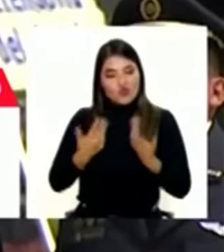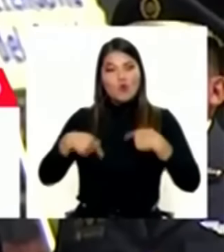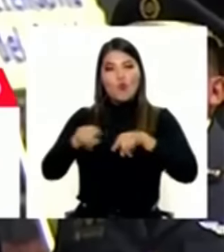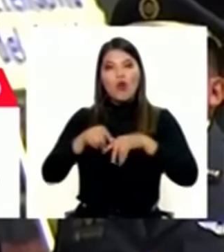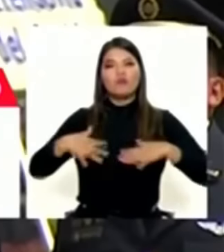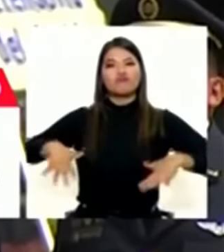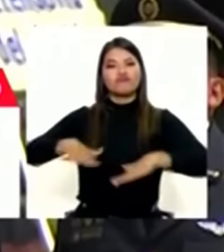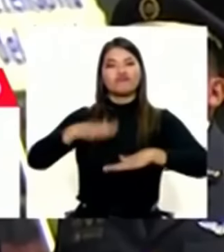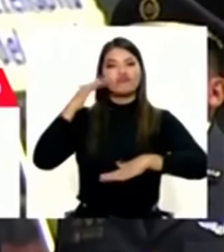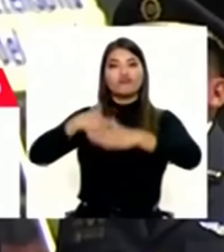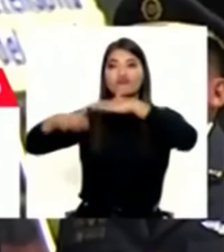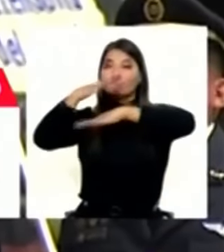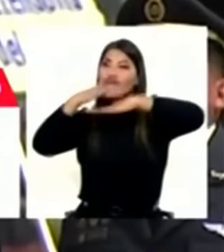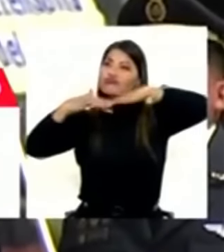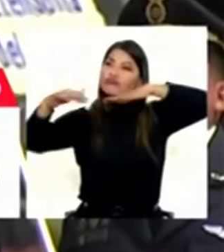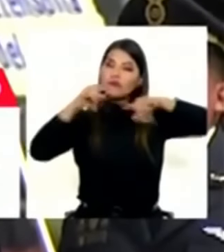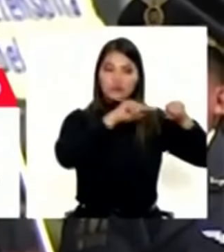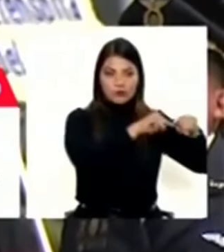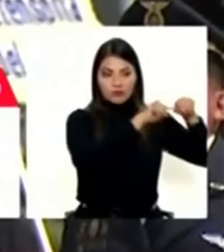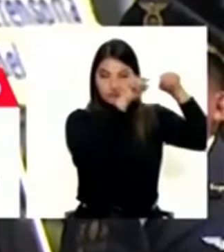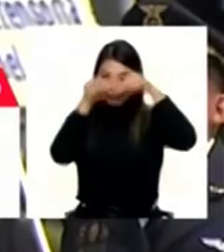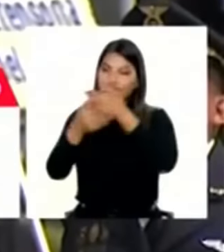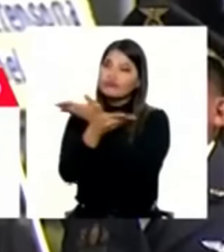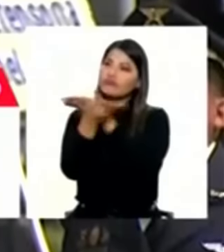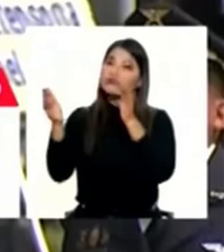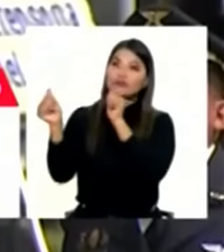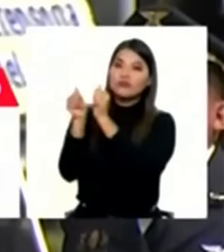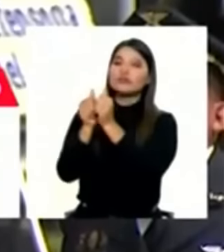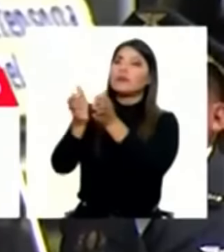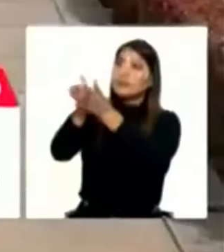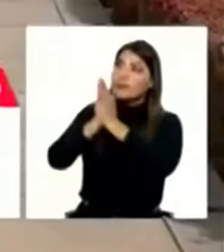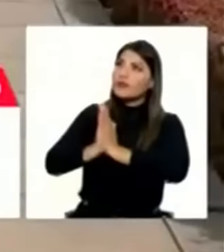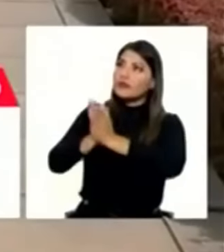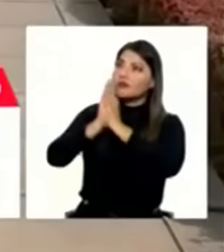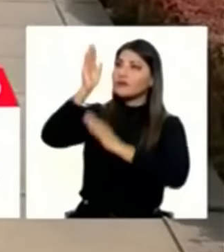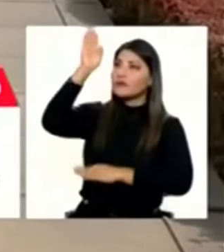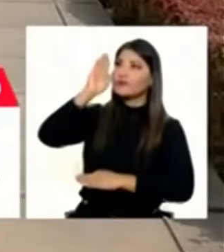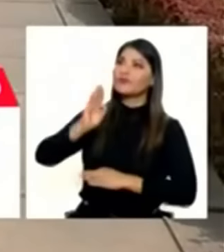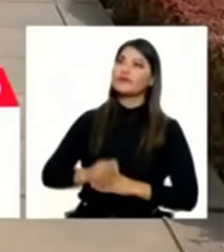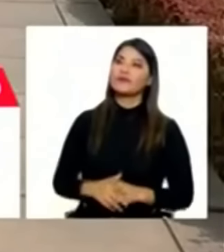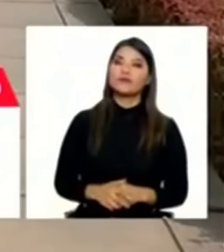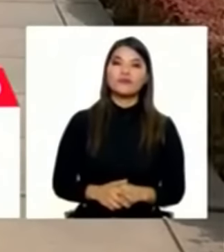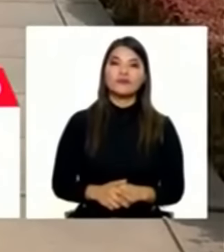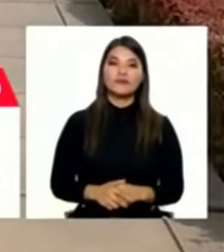patria eterna del cielo, roguemos al Señor.